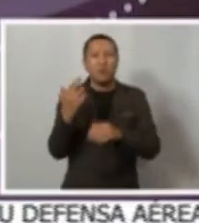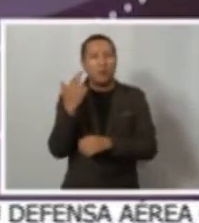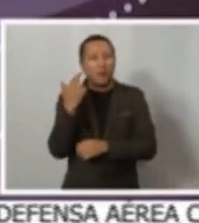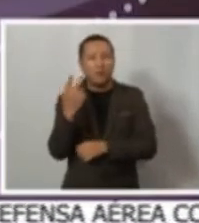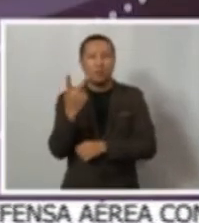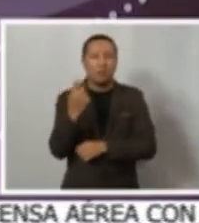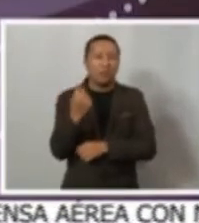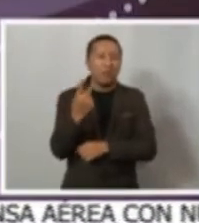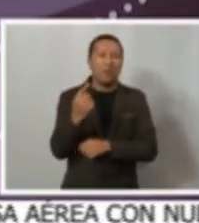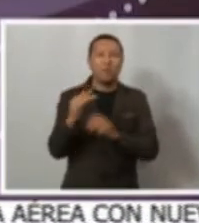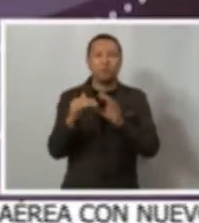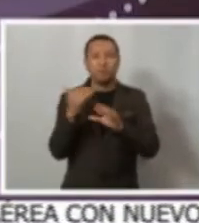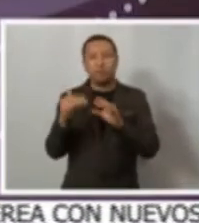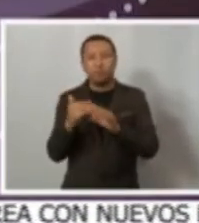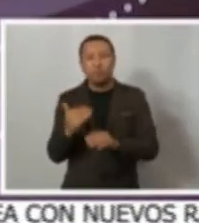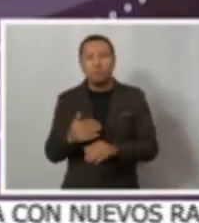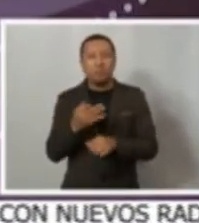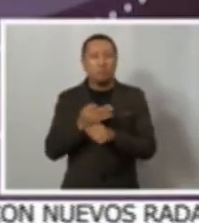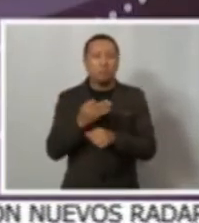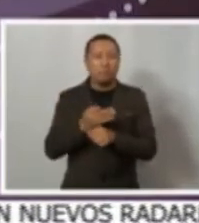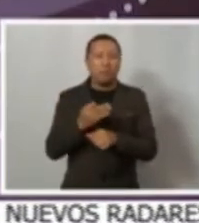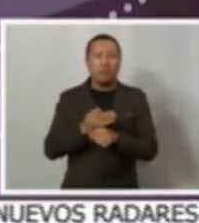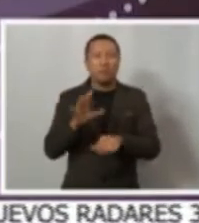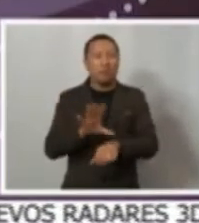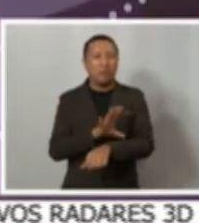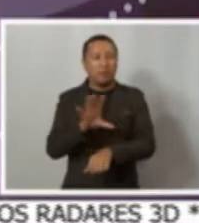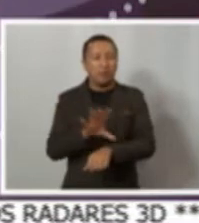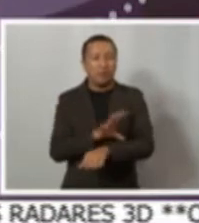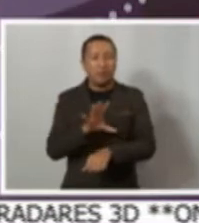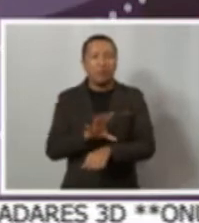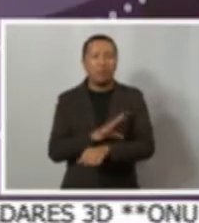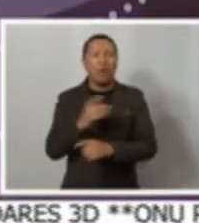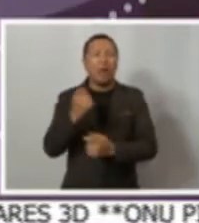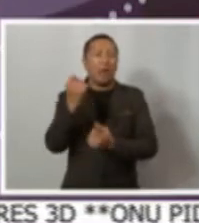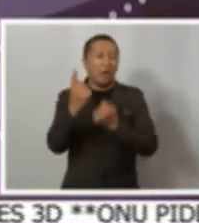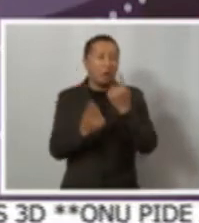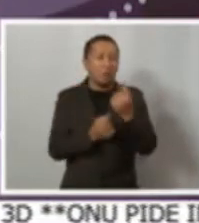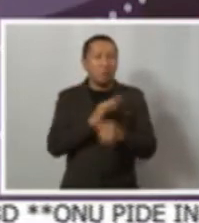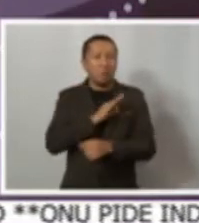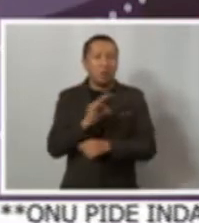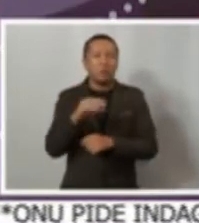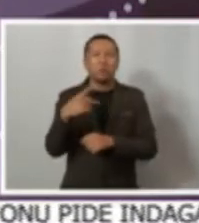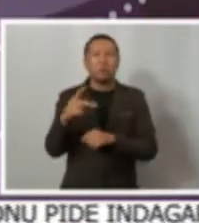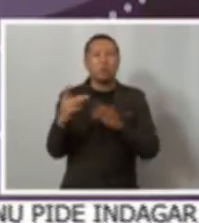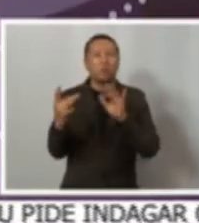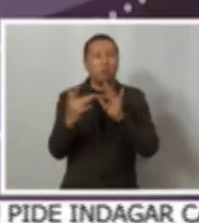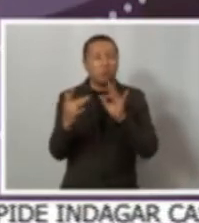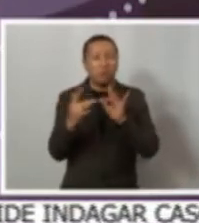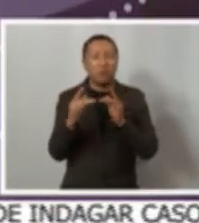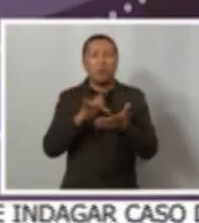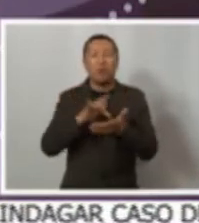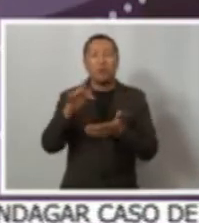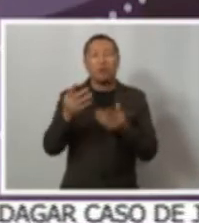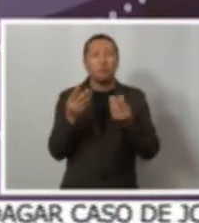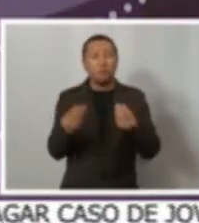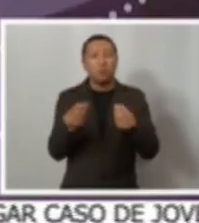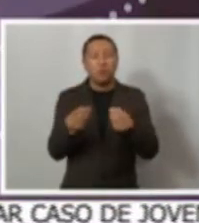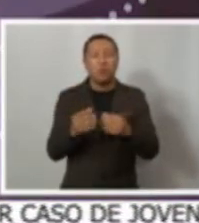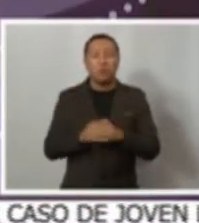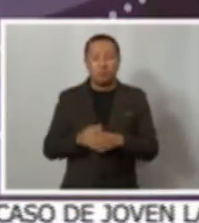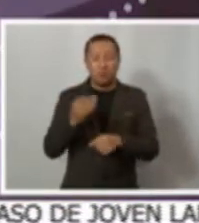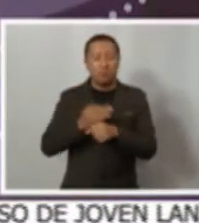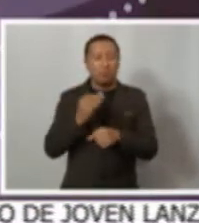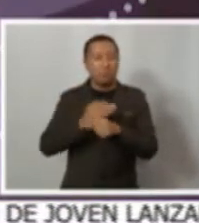la televisión, por el tema de la energía eléctrica. Hay quienes todavía pueden conectarse a través de sus redes sociales. Y agradezco infinitamente que